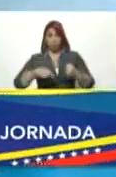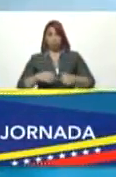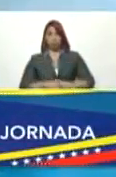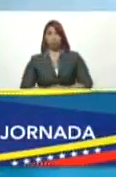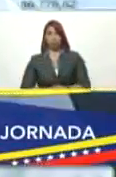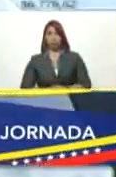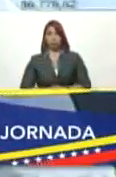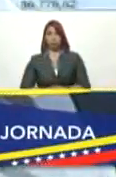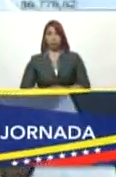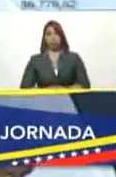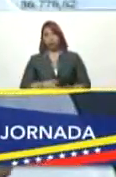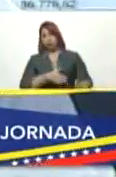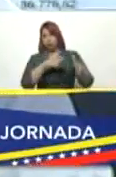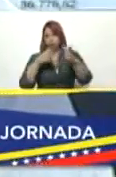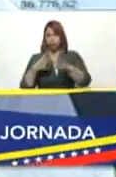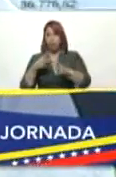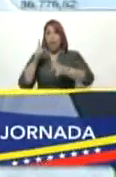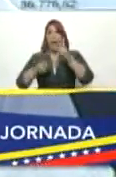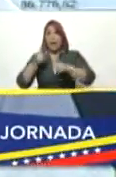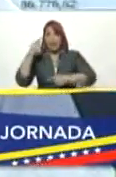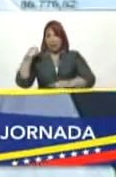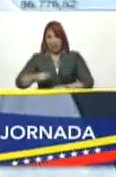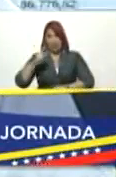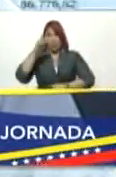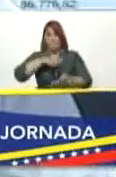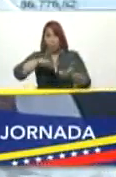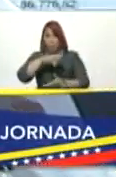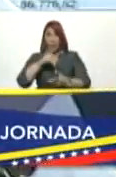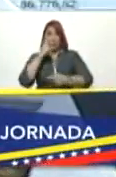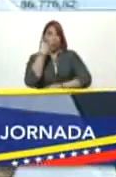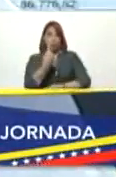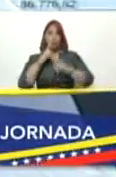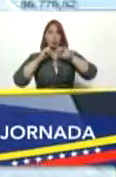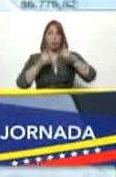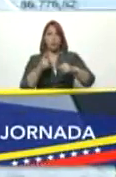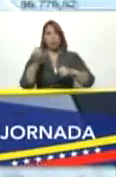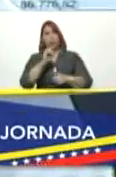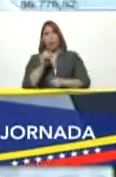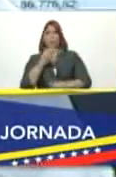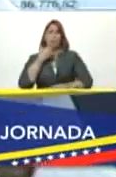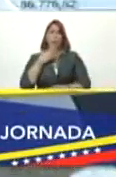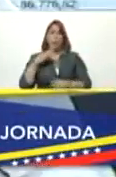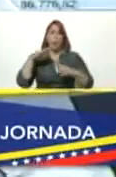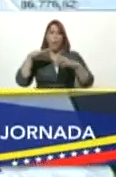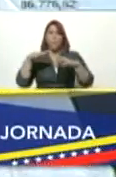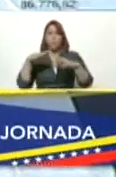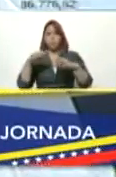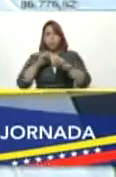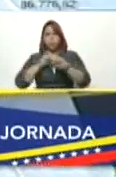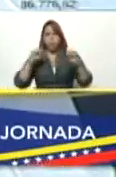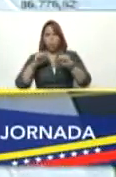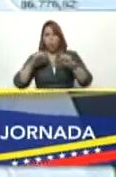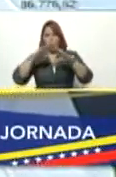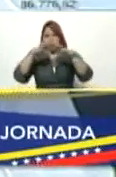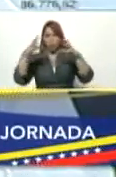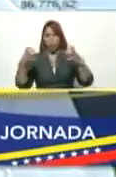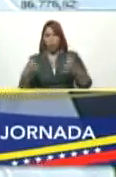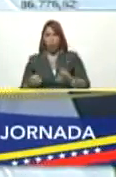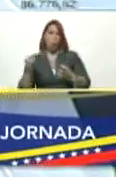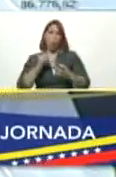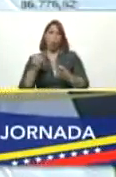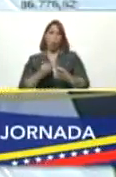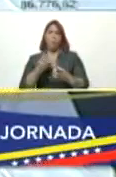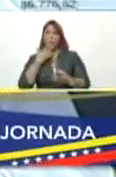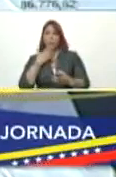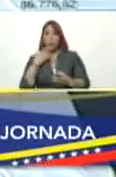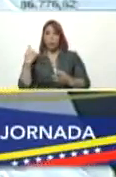Y bueno, cuando alguien tenga un problema en una autopista, se le pincha un caucho, se le funde la máquina, tenga